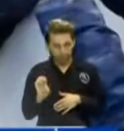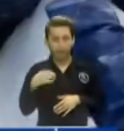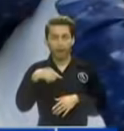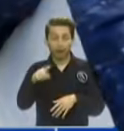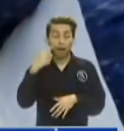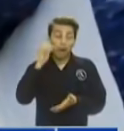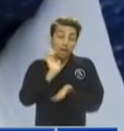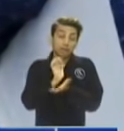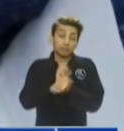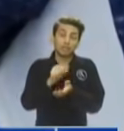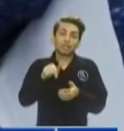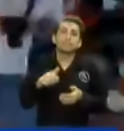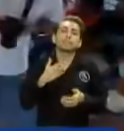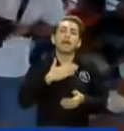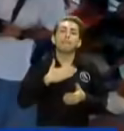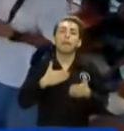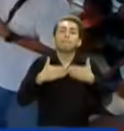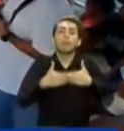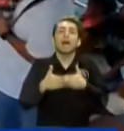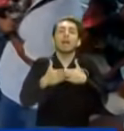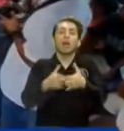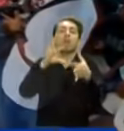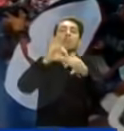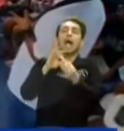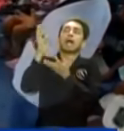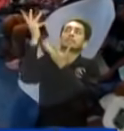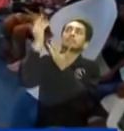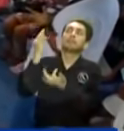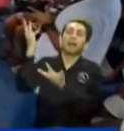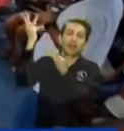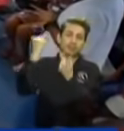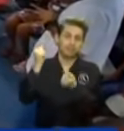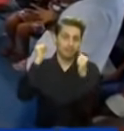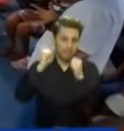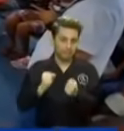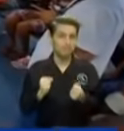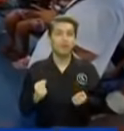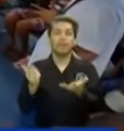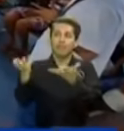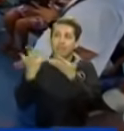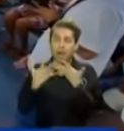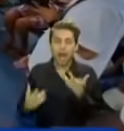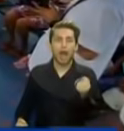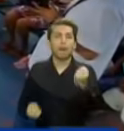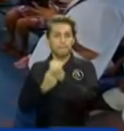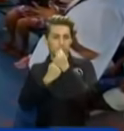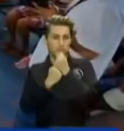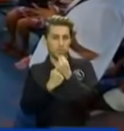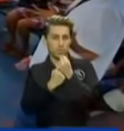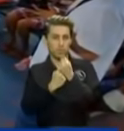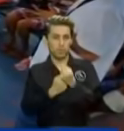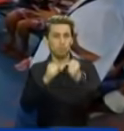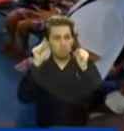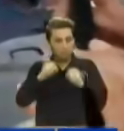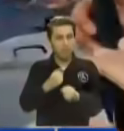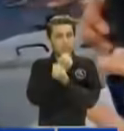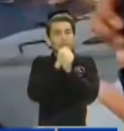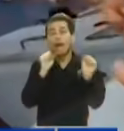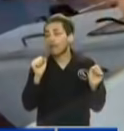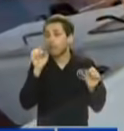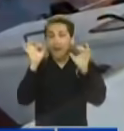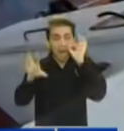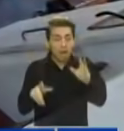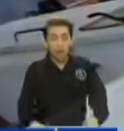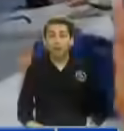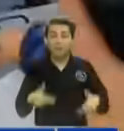yo le llamo el barco de la esperanza, brinde auxilio y pueda salvar vidas a todas